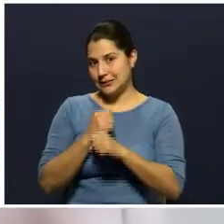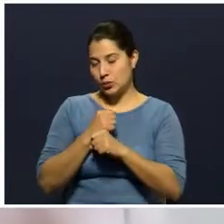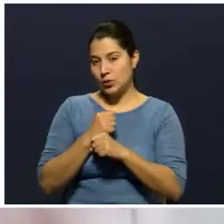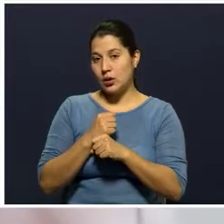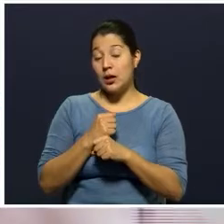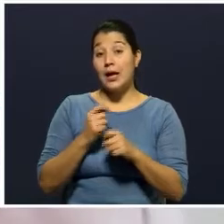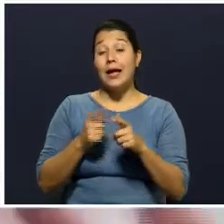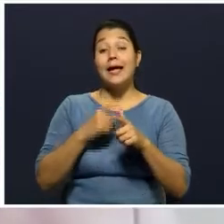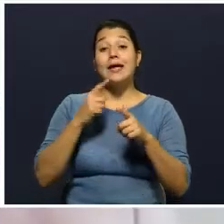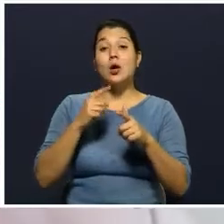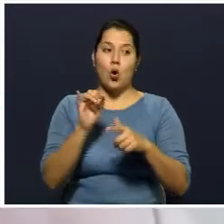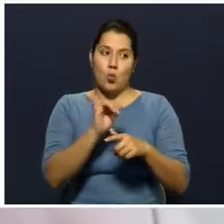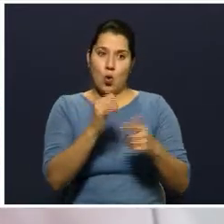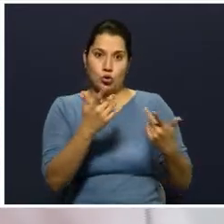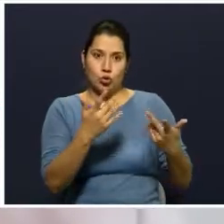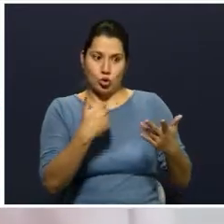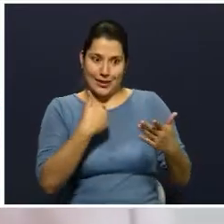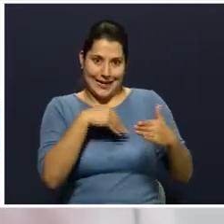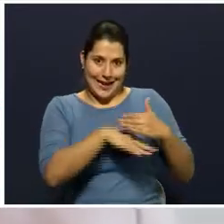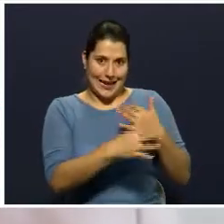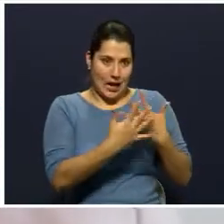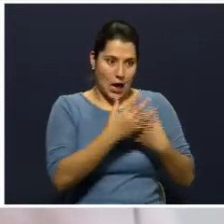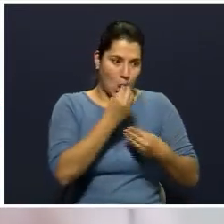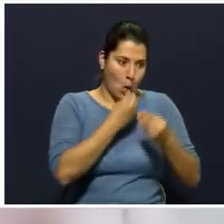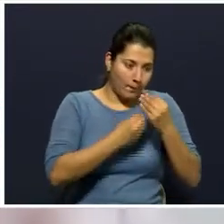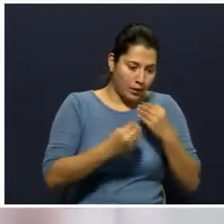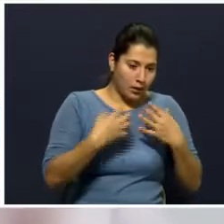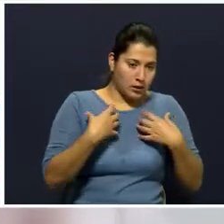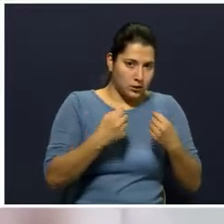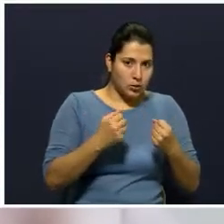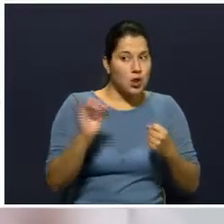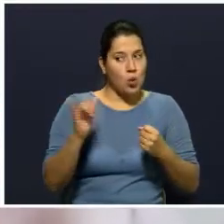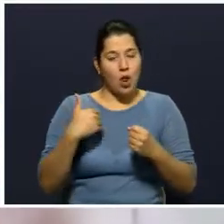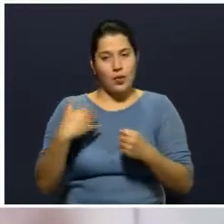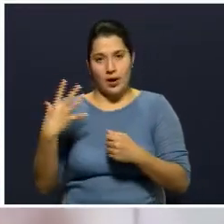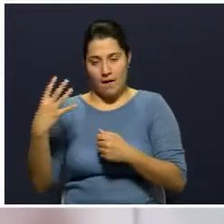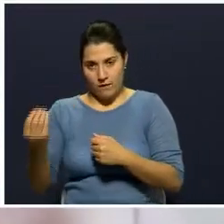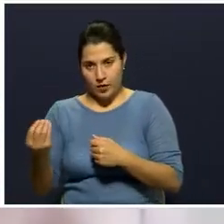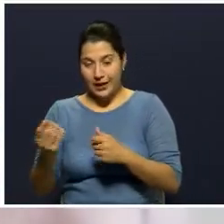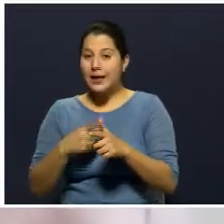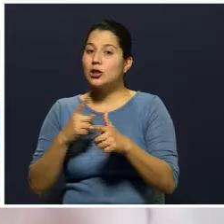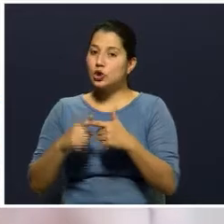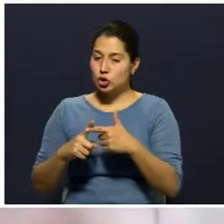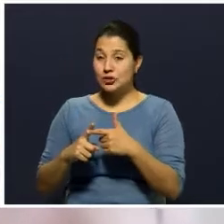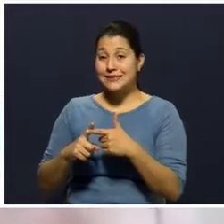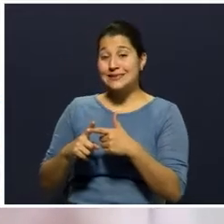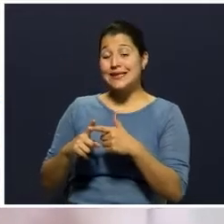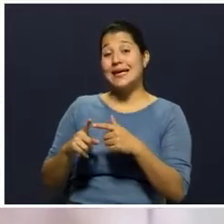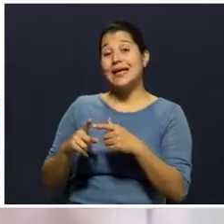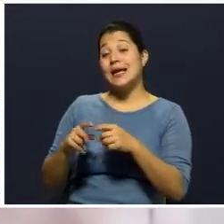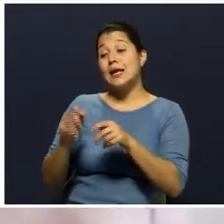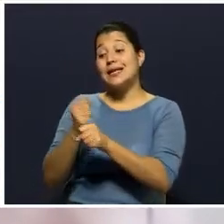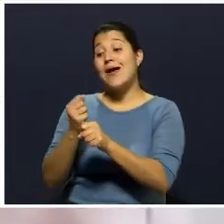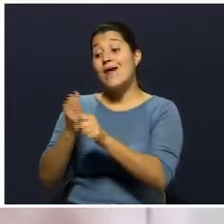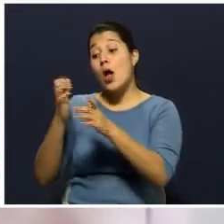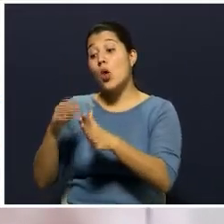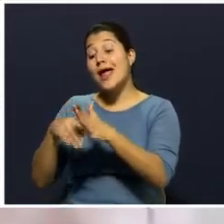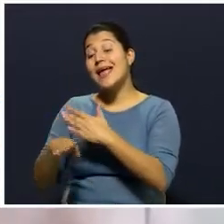institucional. Entonces, parte de ese seguimiento que hace el personal penitenciario es estar haciendo esas verificaciones de que eso se está